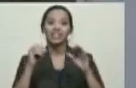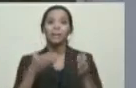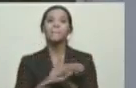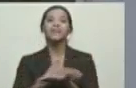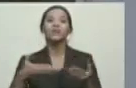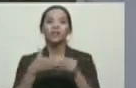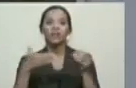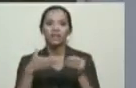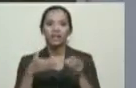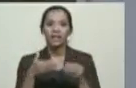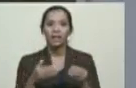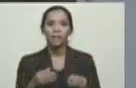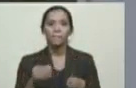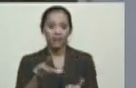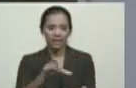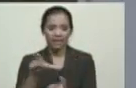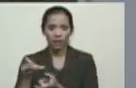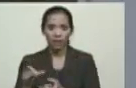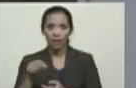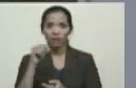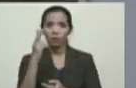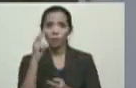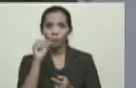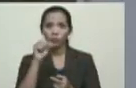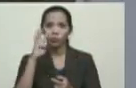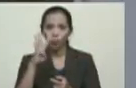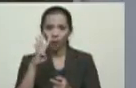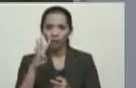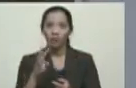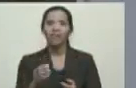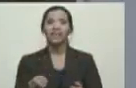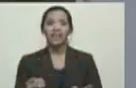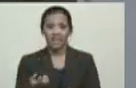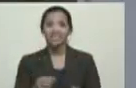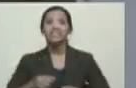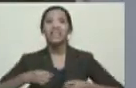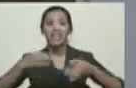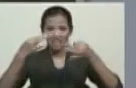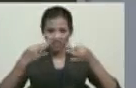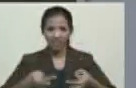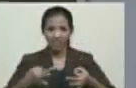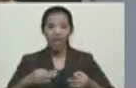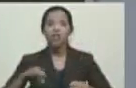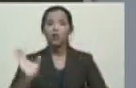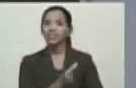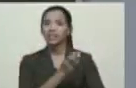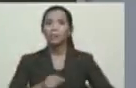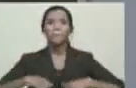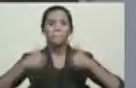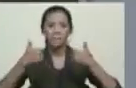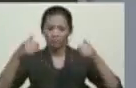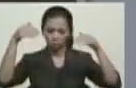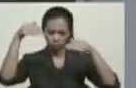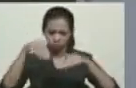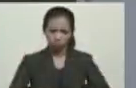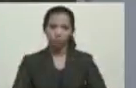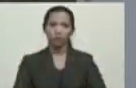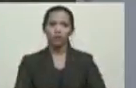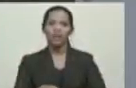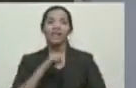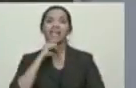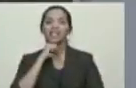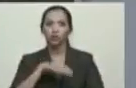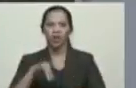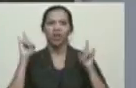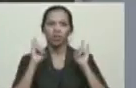para recoger 2.4. Se convierte en el concierto más fracasado de la historia de los festivales de rock en el mundo. Y eso de rock